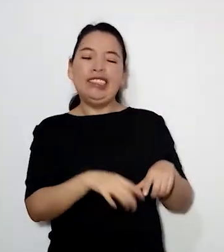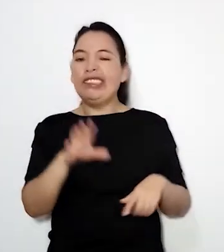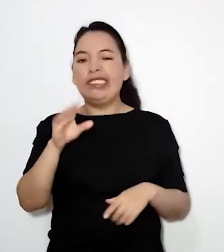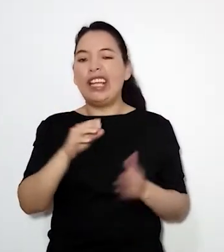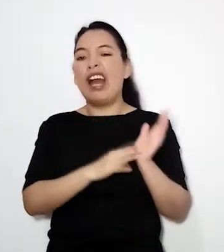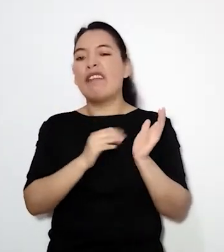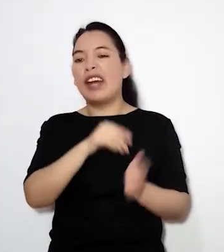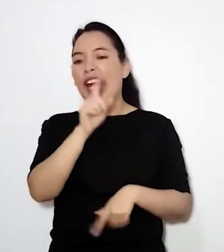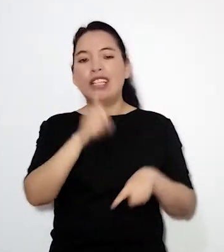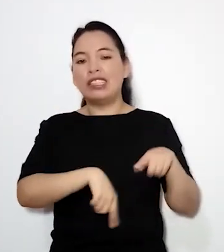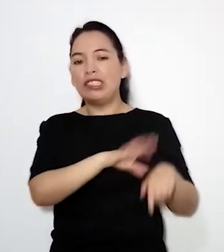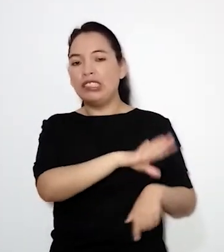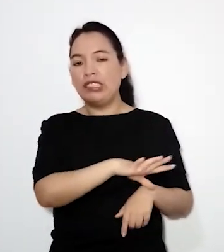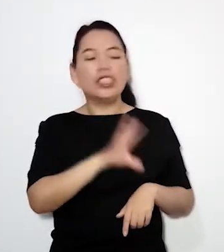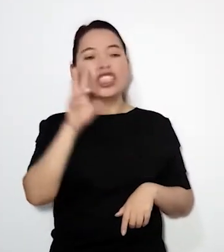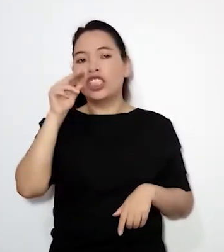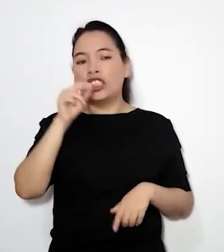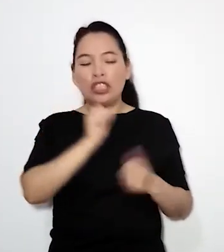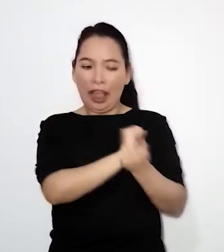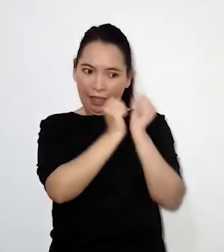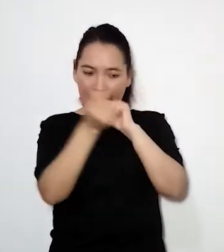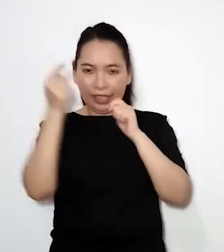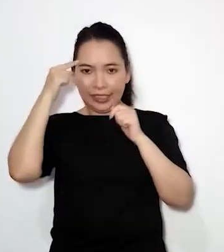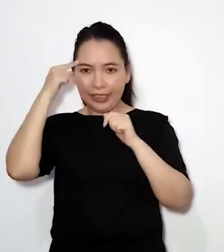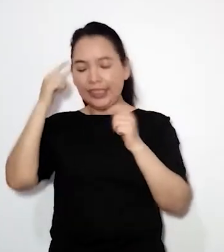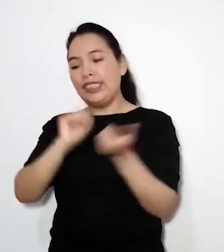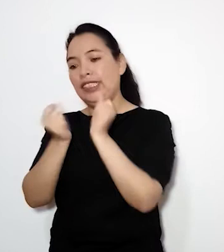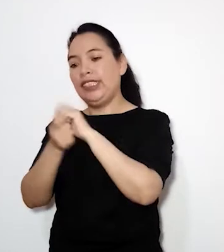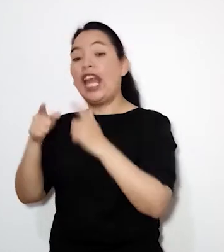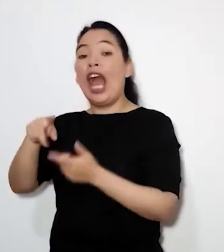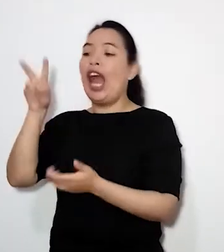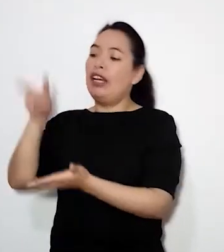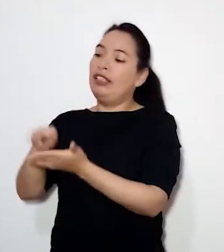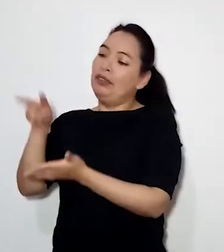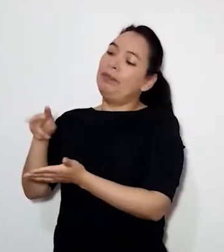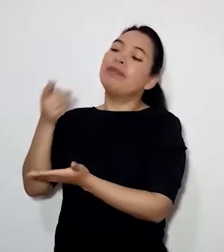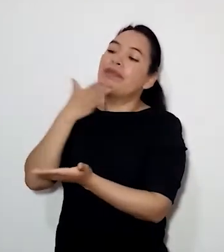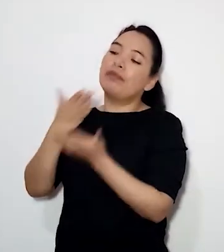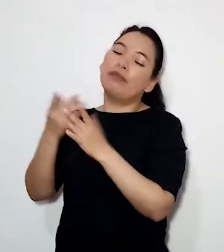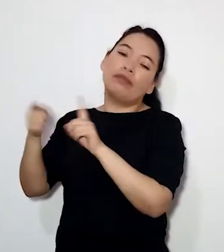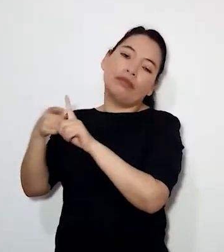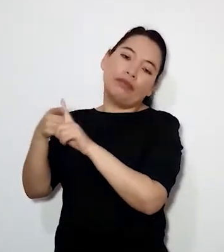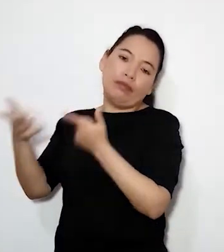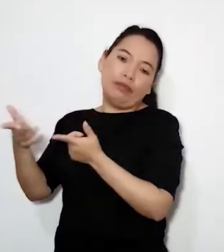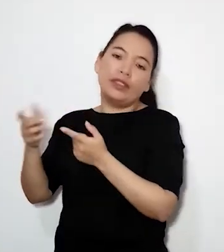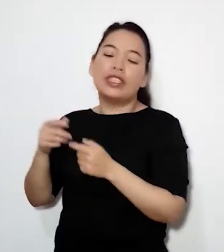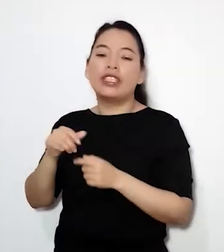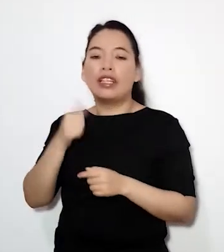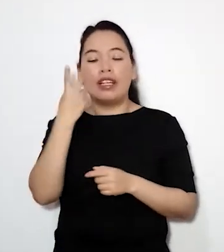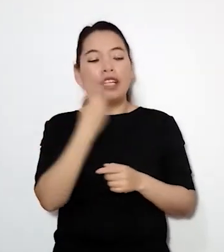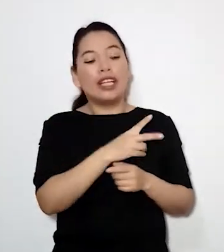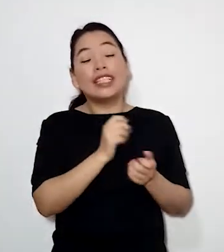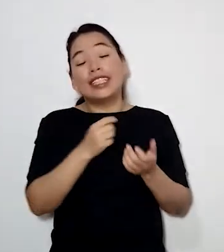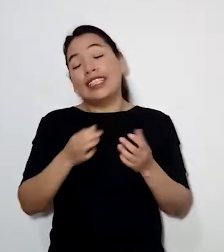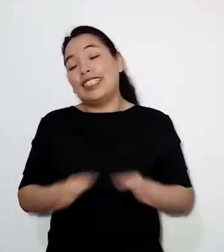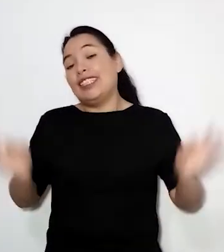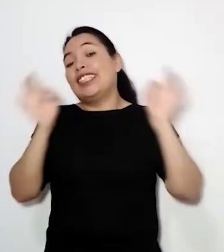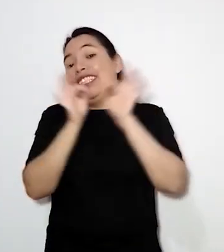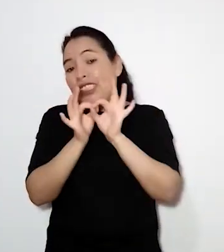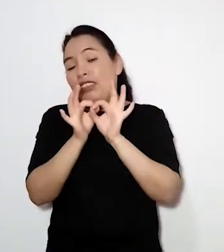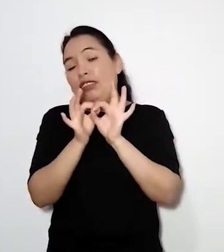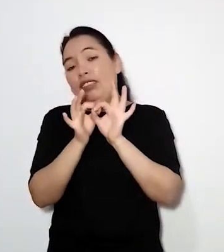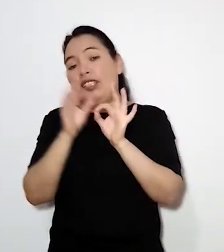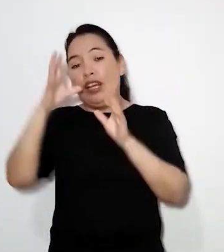a la persona con discapacidad como una persona a la que le falta algo, ¿no? Le falta algo que los demás tienen. Entonces es muy importante que los y las docentes mantengan